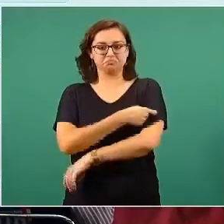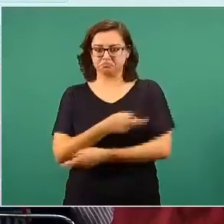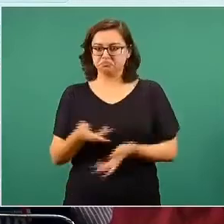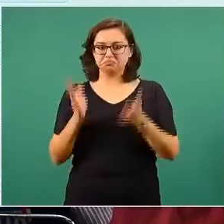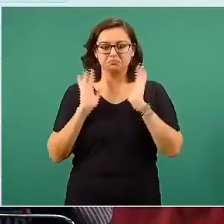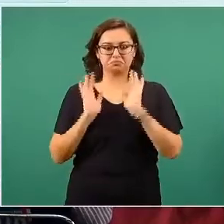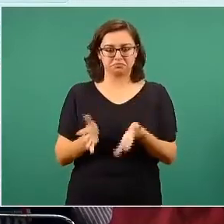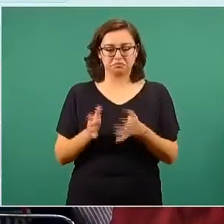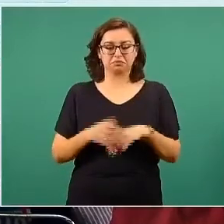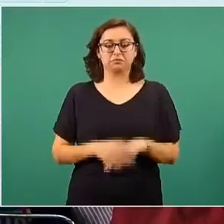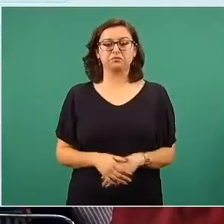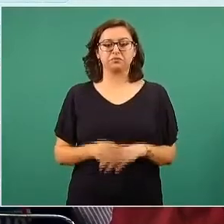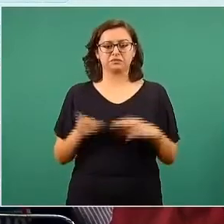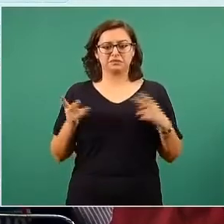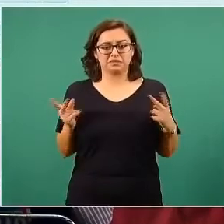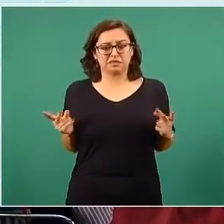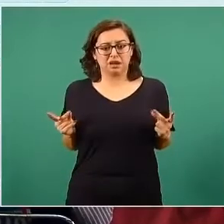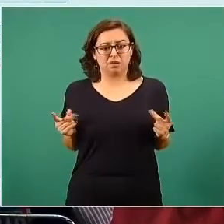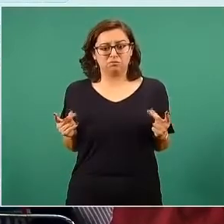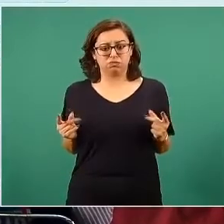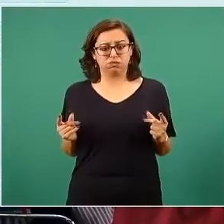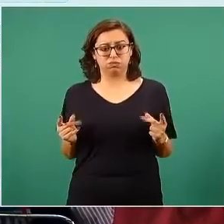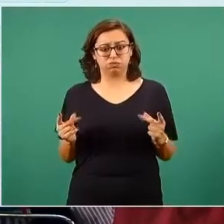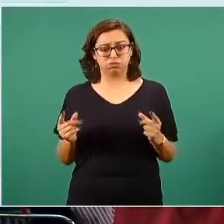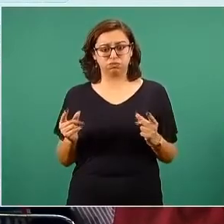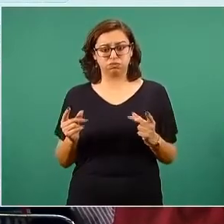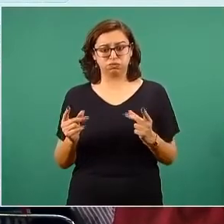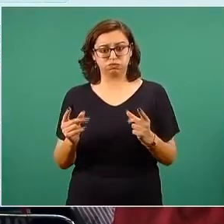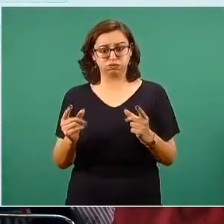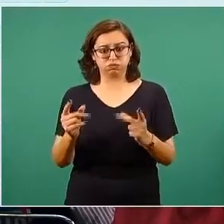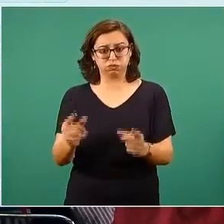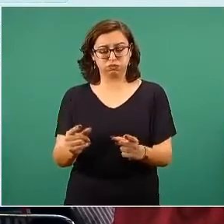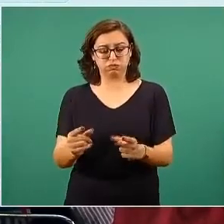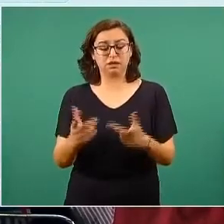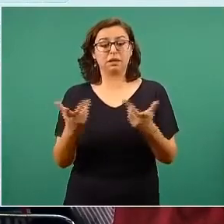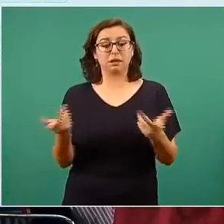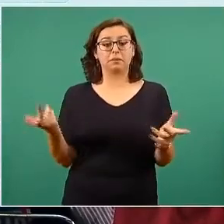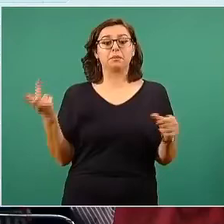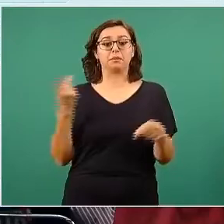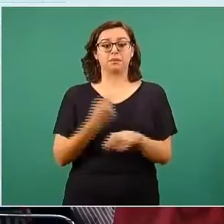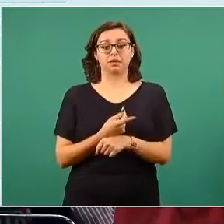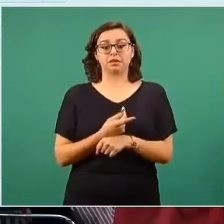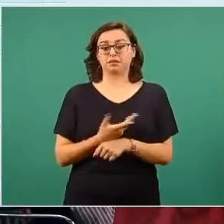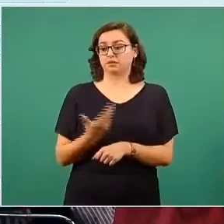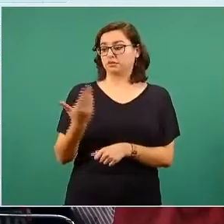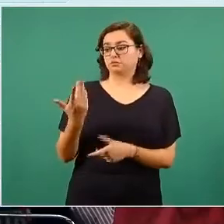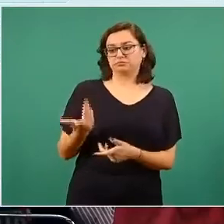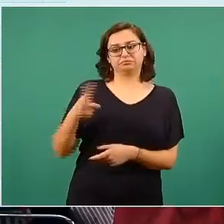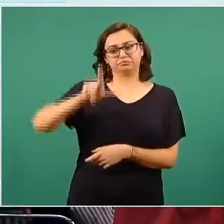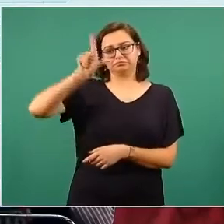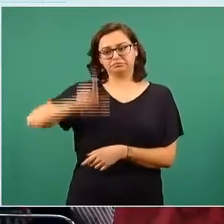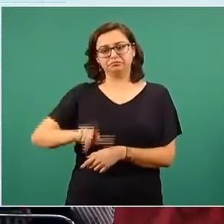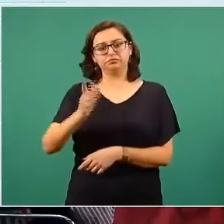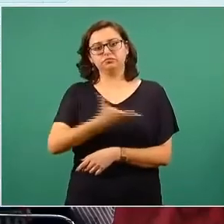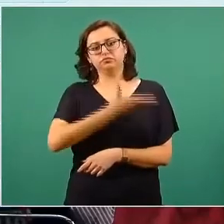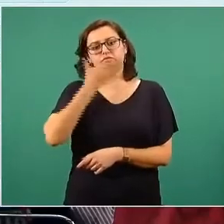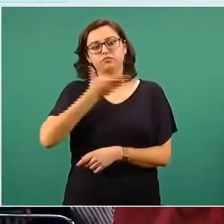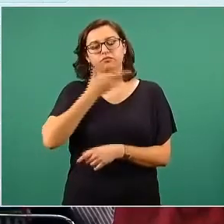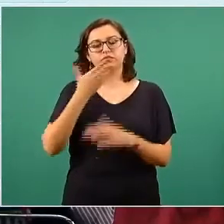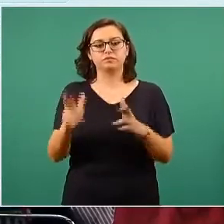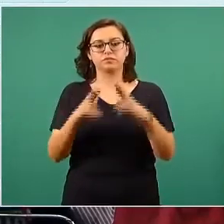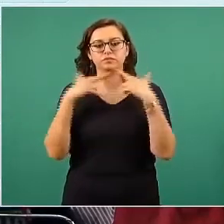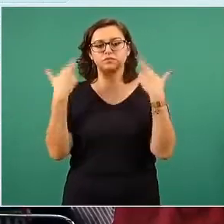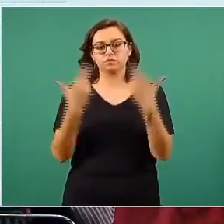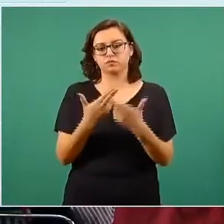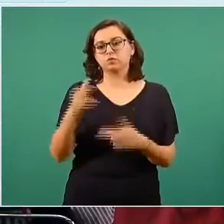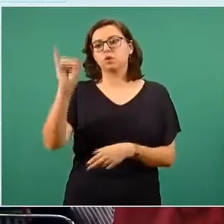El avance ha sido acelerado. Hace unos minutos estábamos terminando la reunión que tenemos todos los lunes y todos los jueves con el